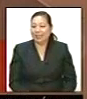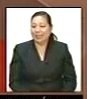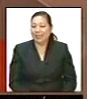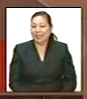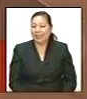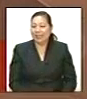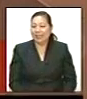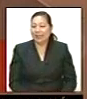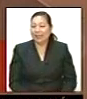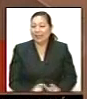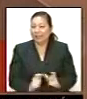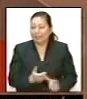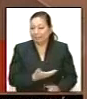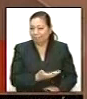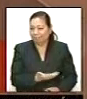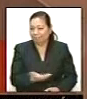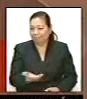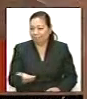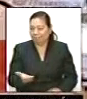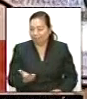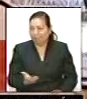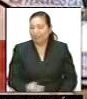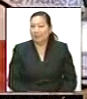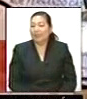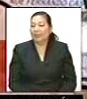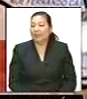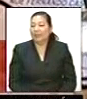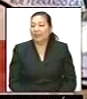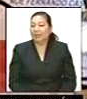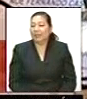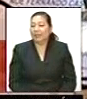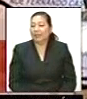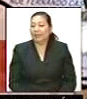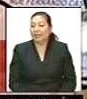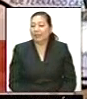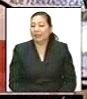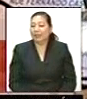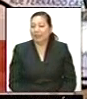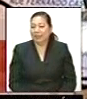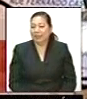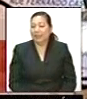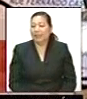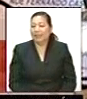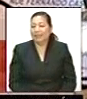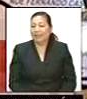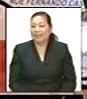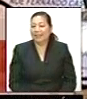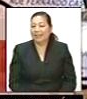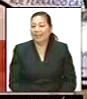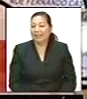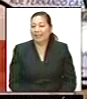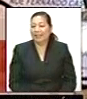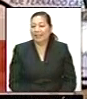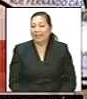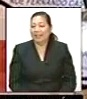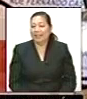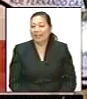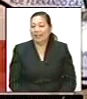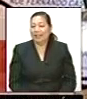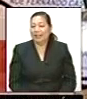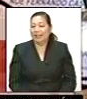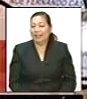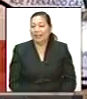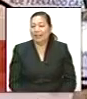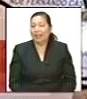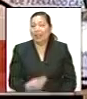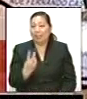las congresistas y congresistas que nos han recibido con tanta amabilidad. Y